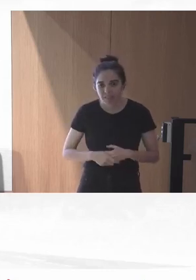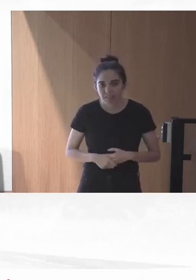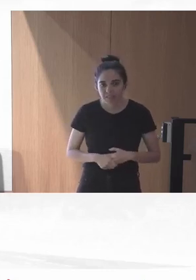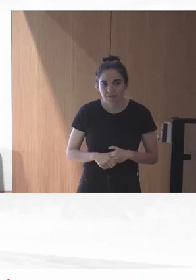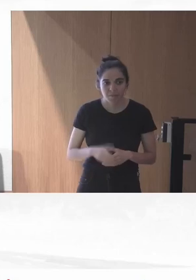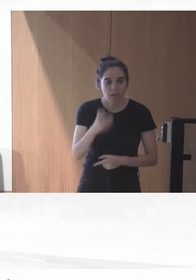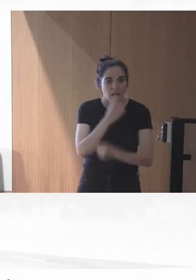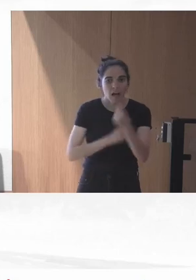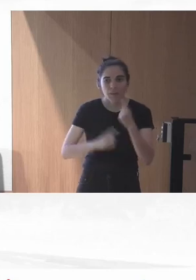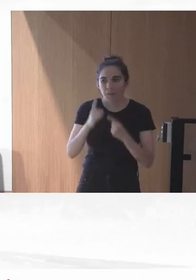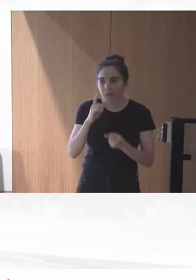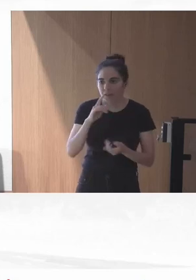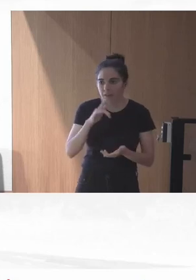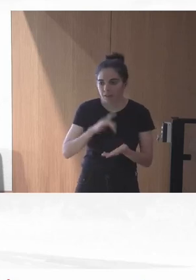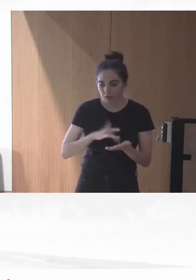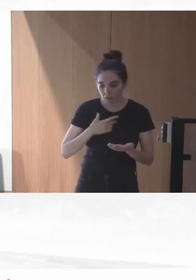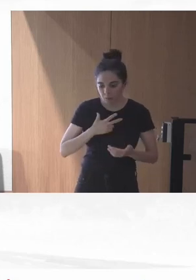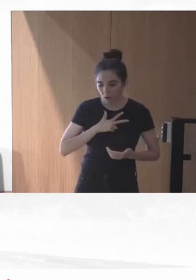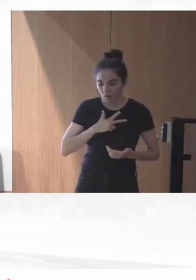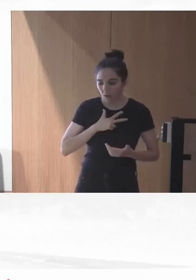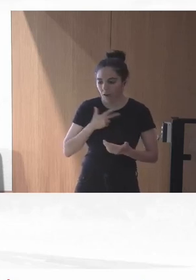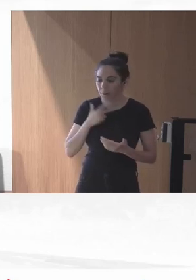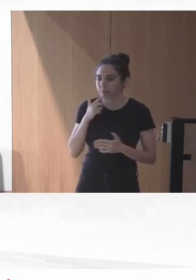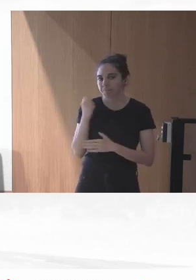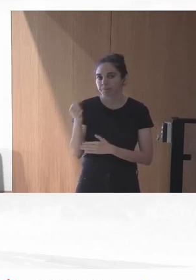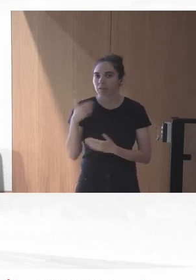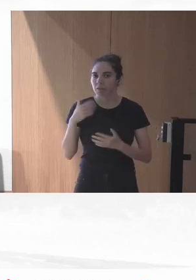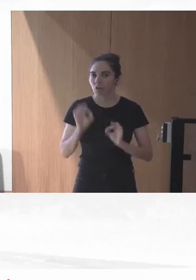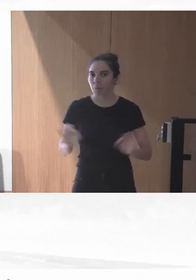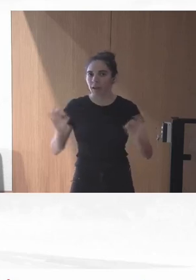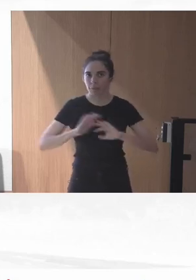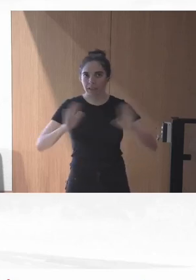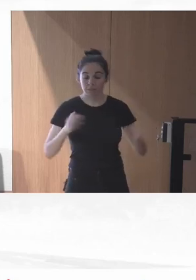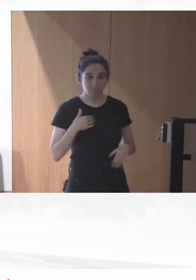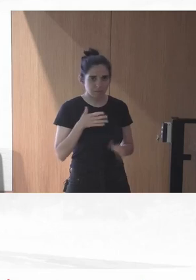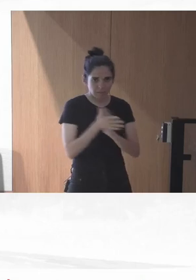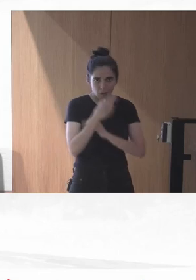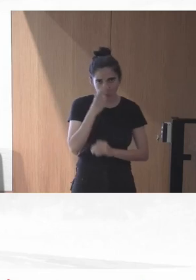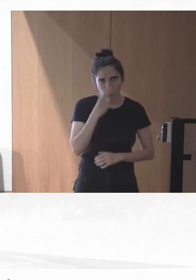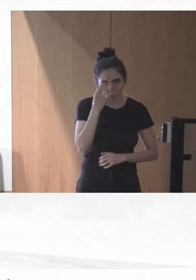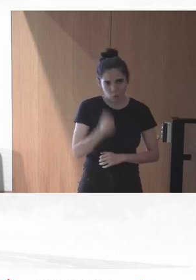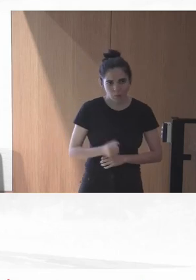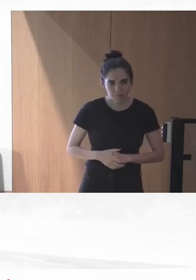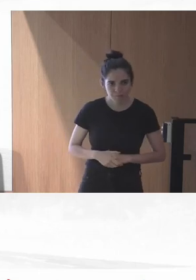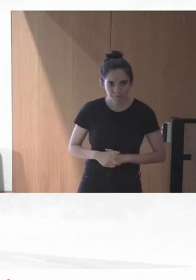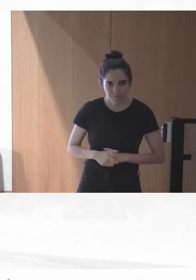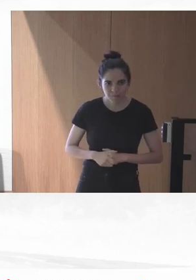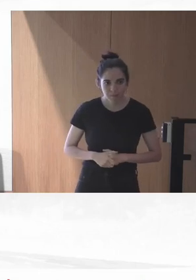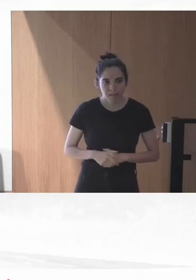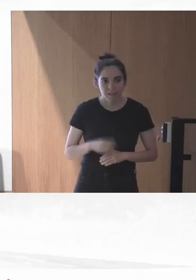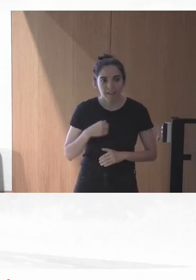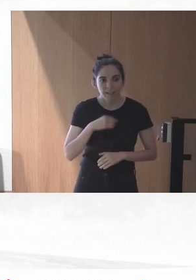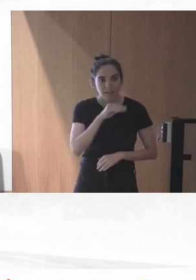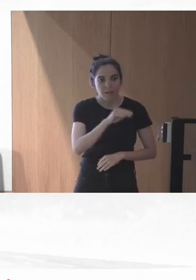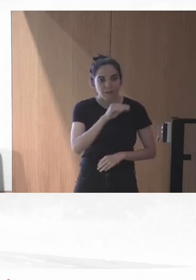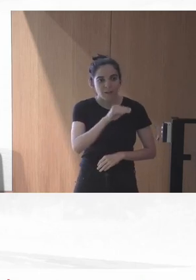a veces esta asistencia legal es solo formal, así que sí, es bueno, muy interesante. A lo mejor, última pregunta para Nicolás,